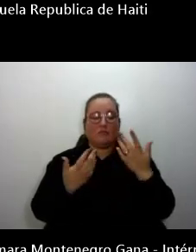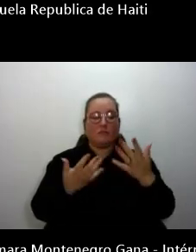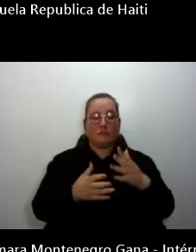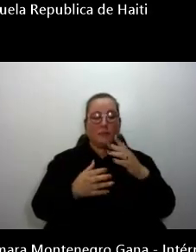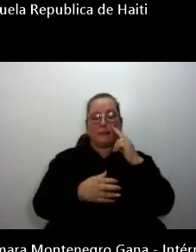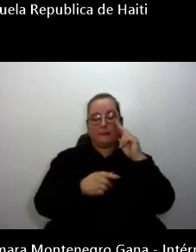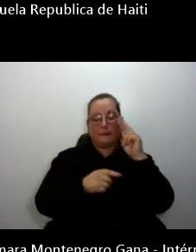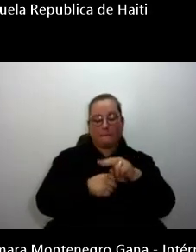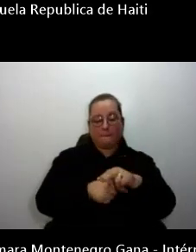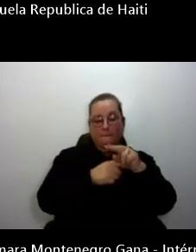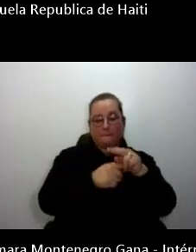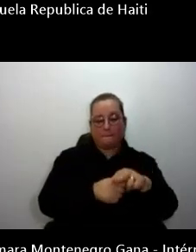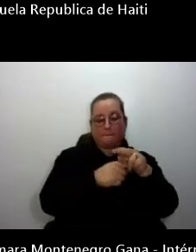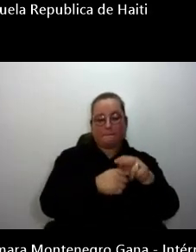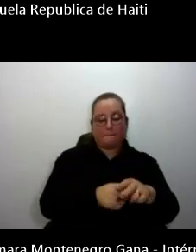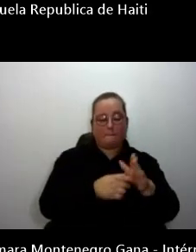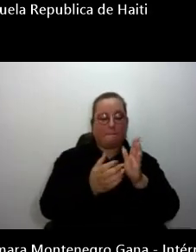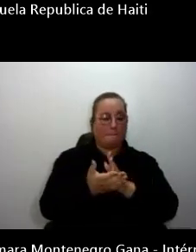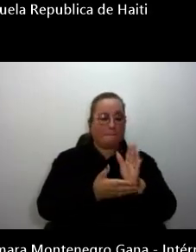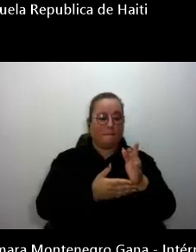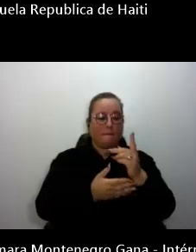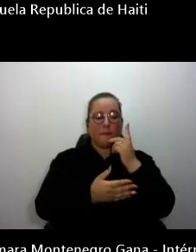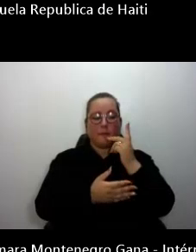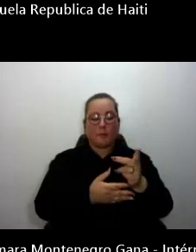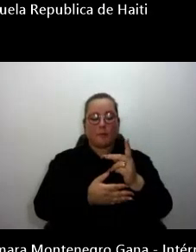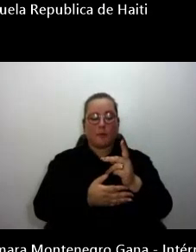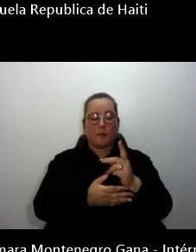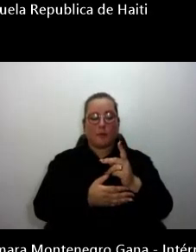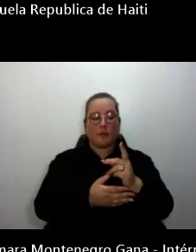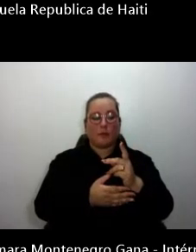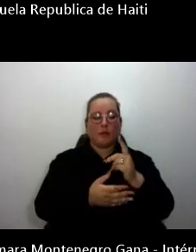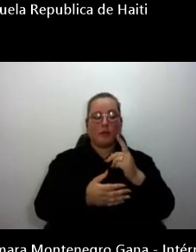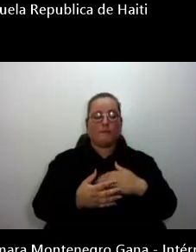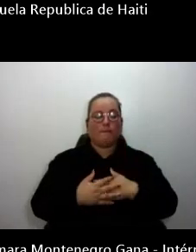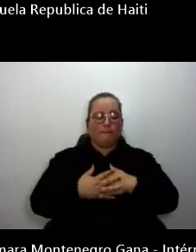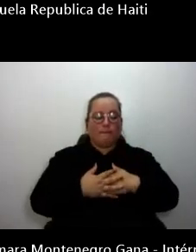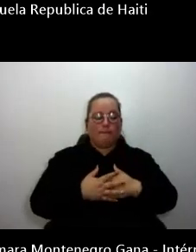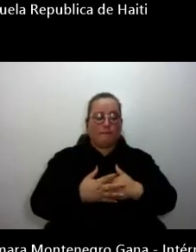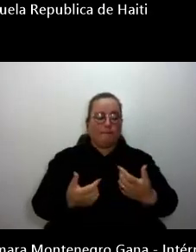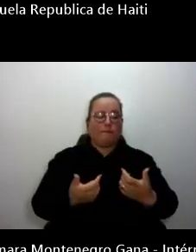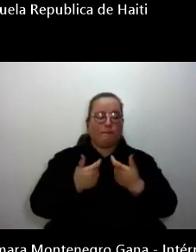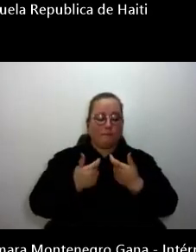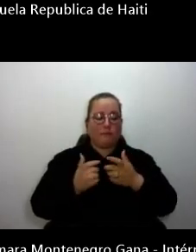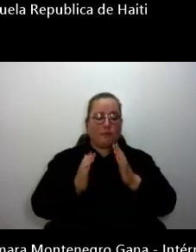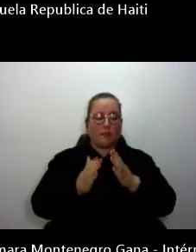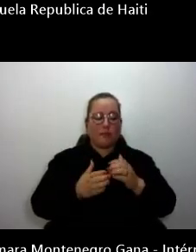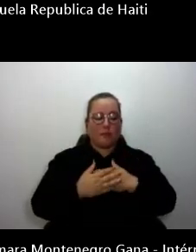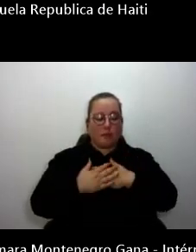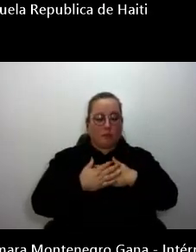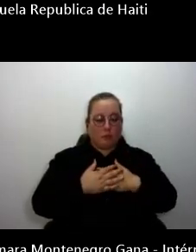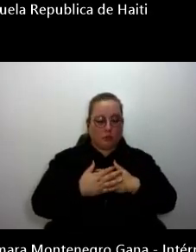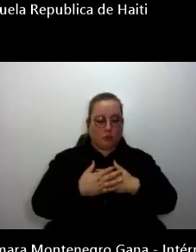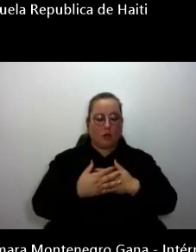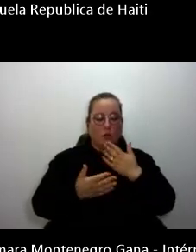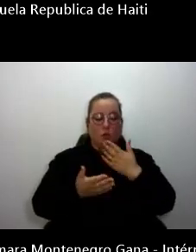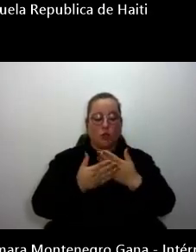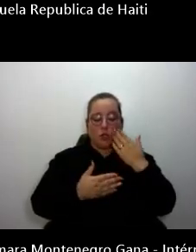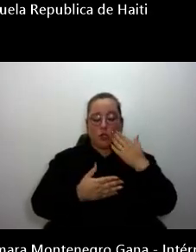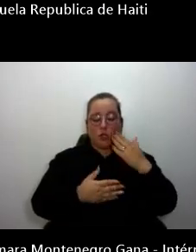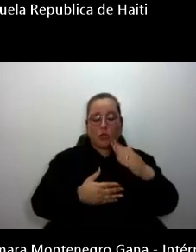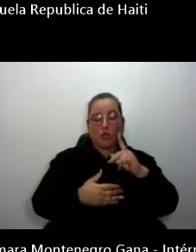observación empezamos ya a ver señales de regulación emocional. En base a esa desregulación emocional, si la tiene o